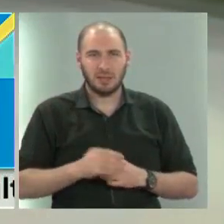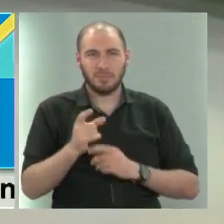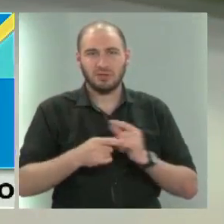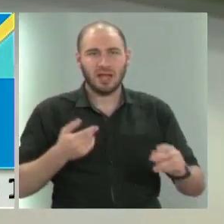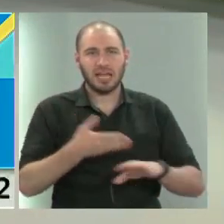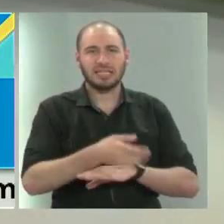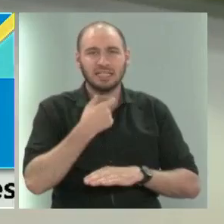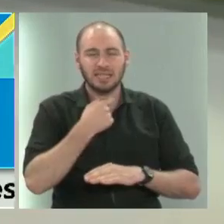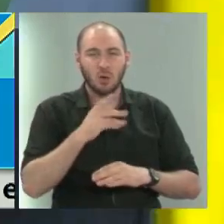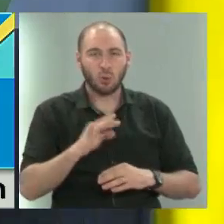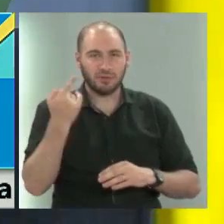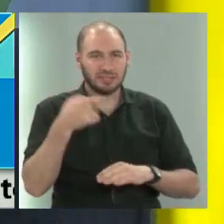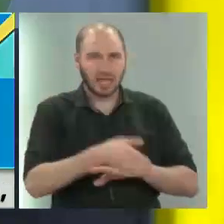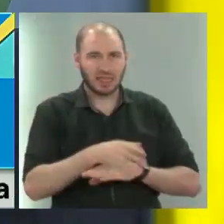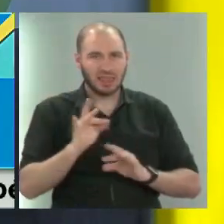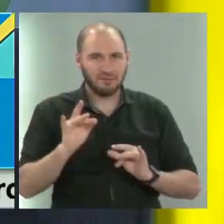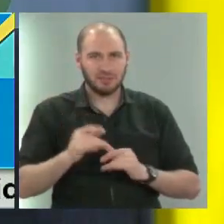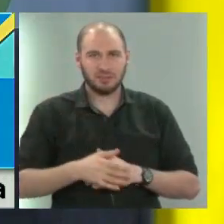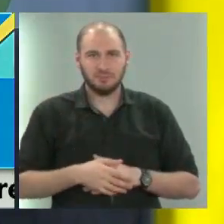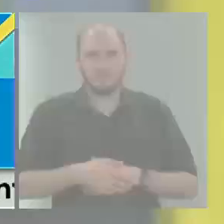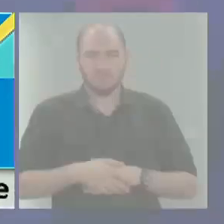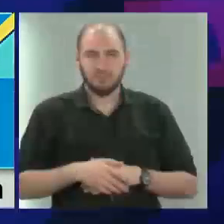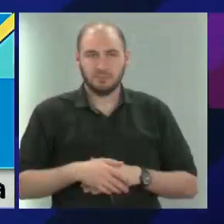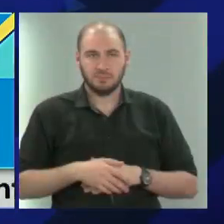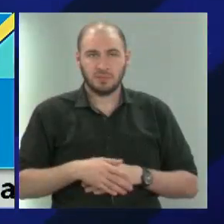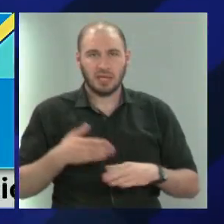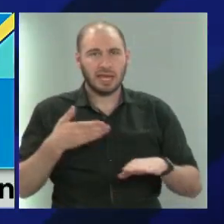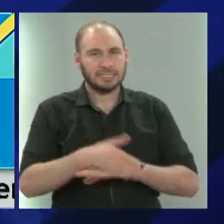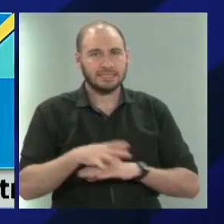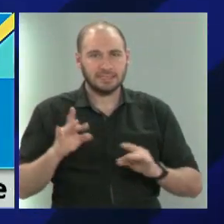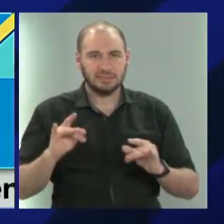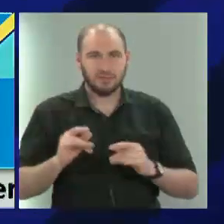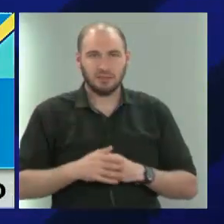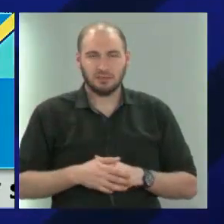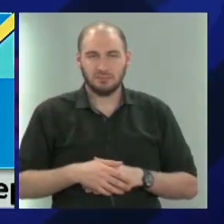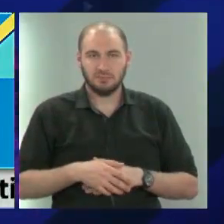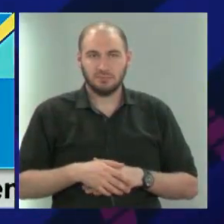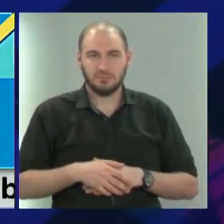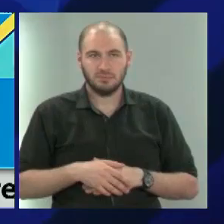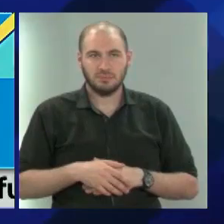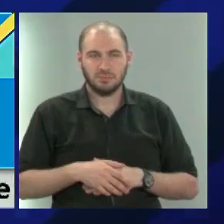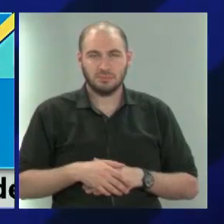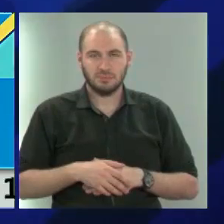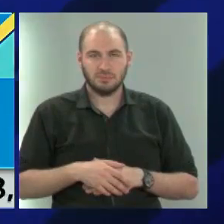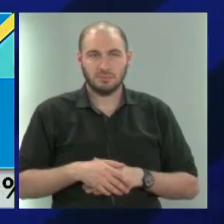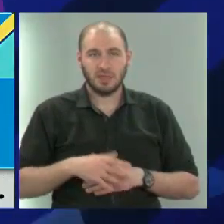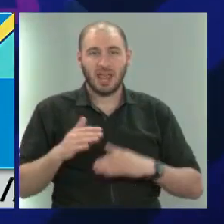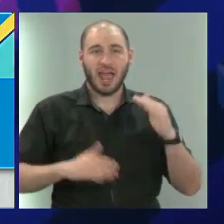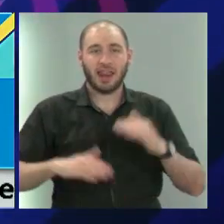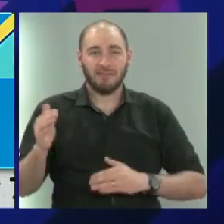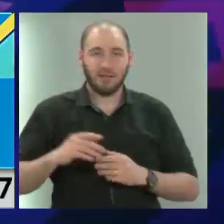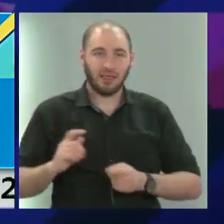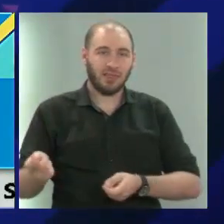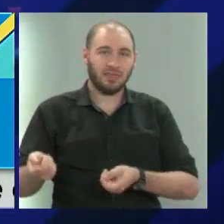quieren ingresar a la universidad poder ingresar con el nivel que